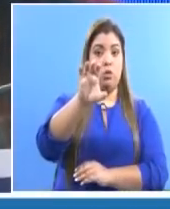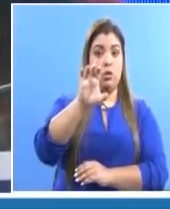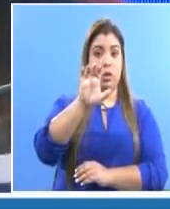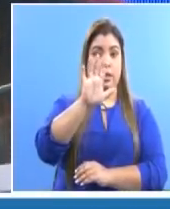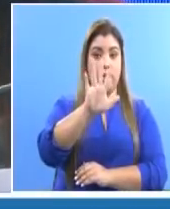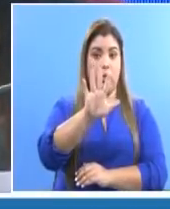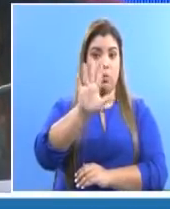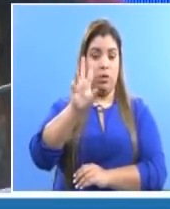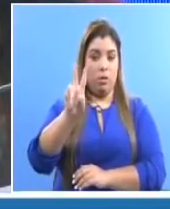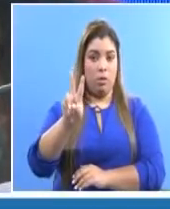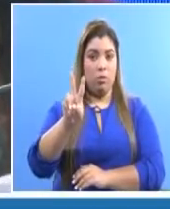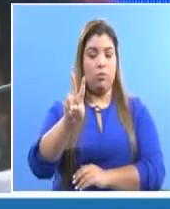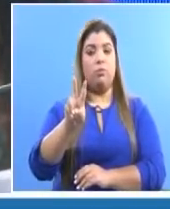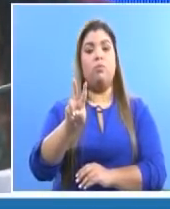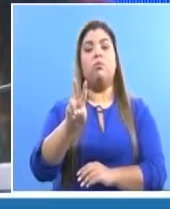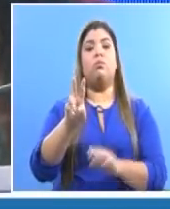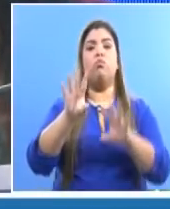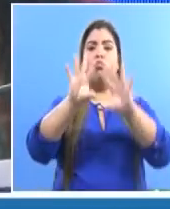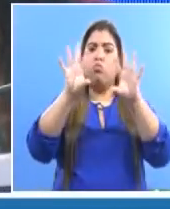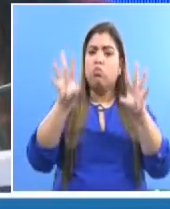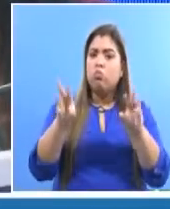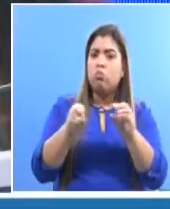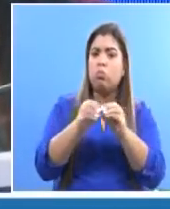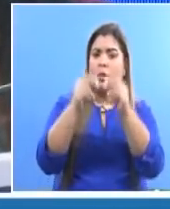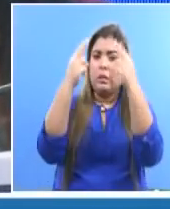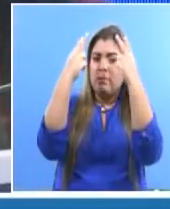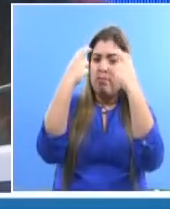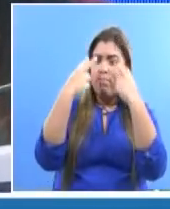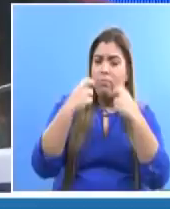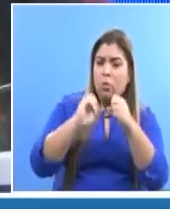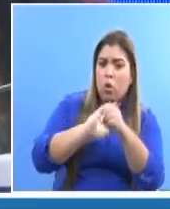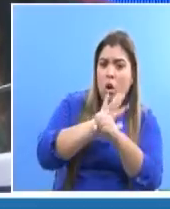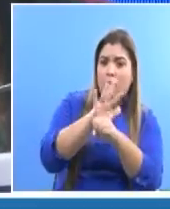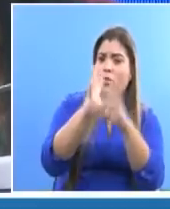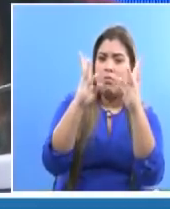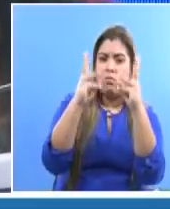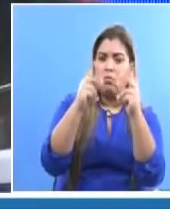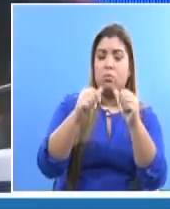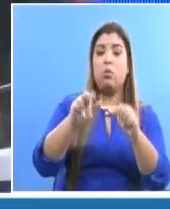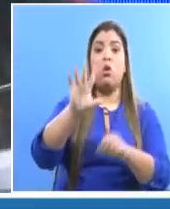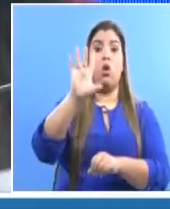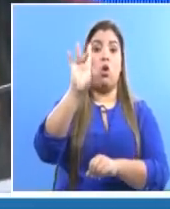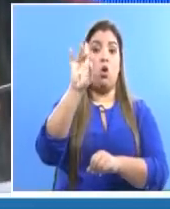1.452, para un total de pruebas acumuladas de